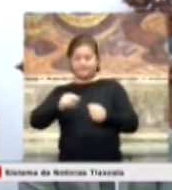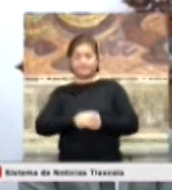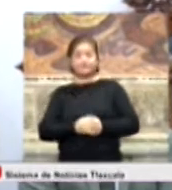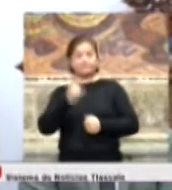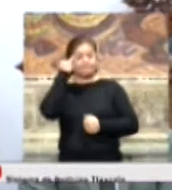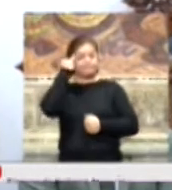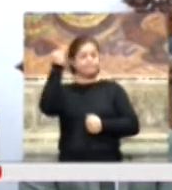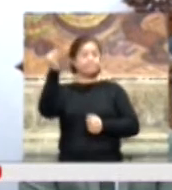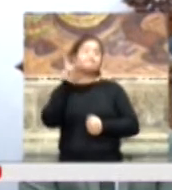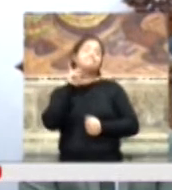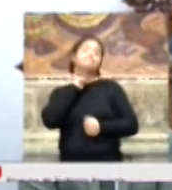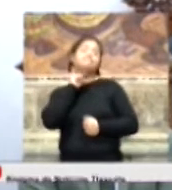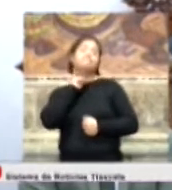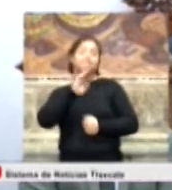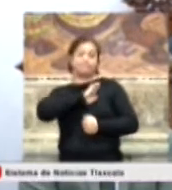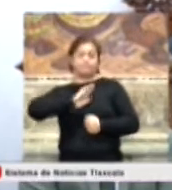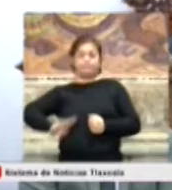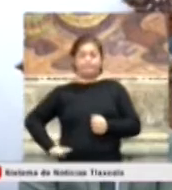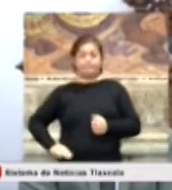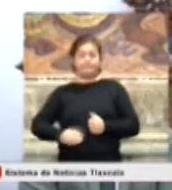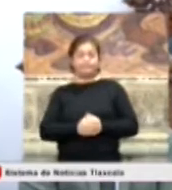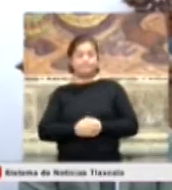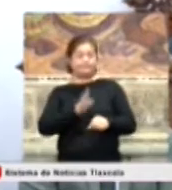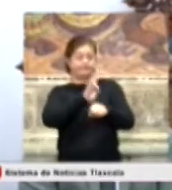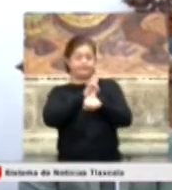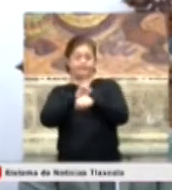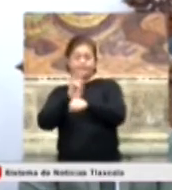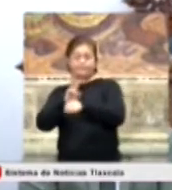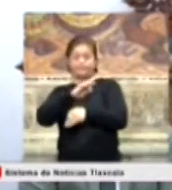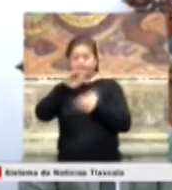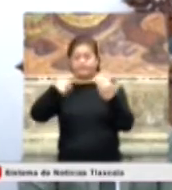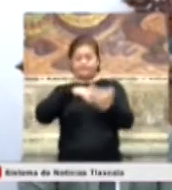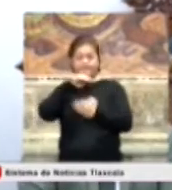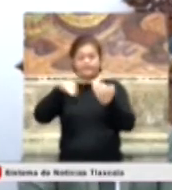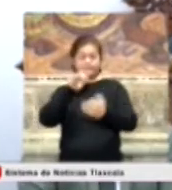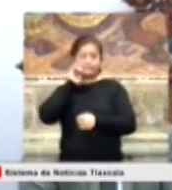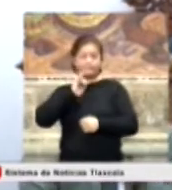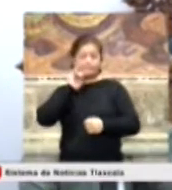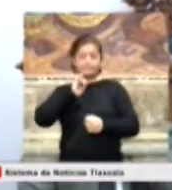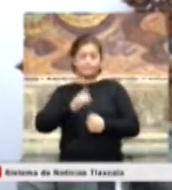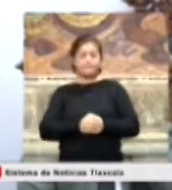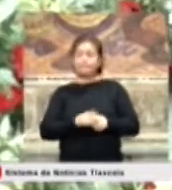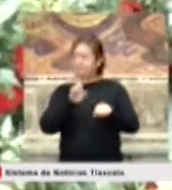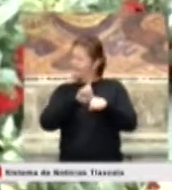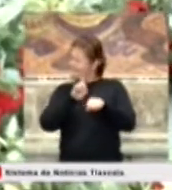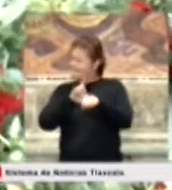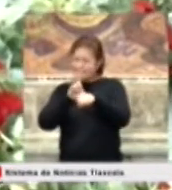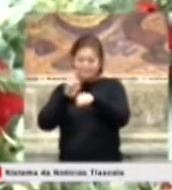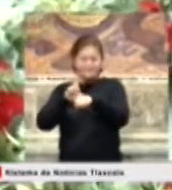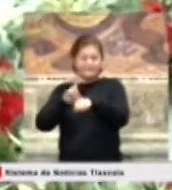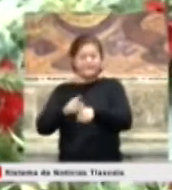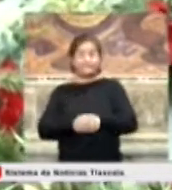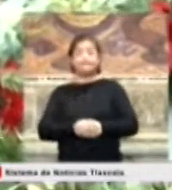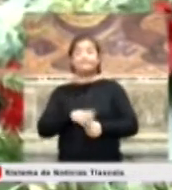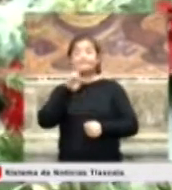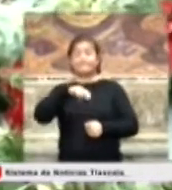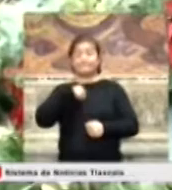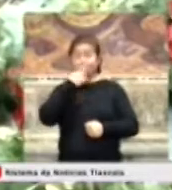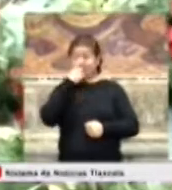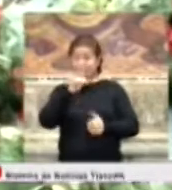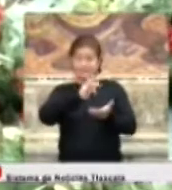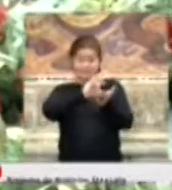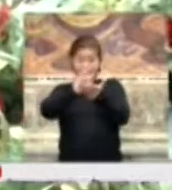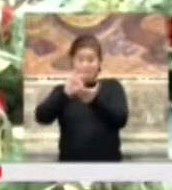y medio ambiente, Lorena Cuéllar subrayó la entrega de tractores, desgranadoras, sembradoras y remolques con una inversión de casi